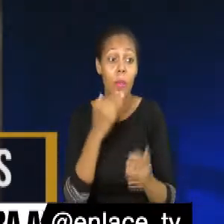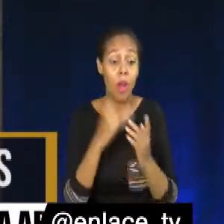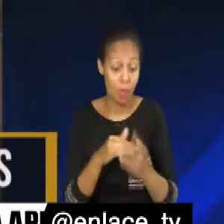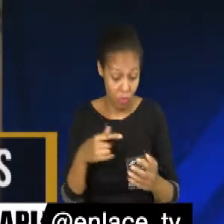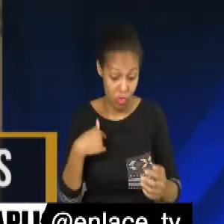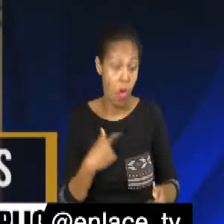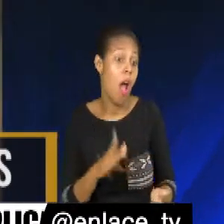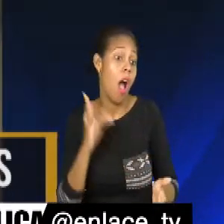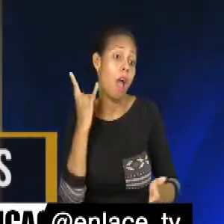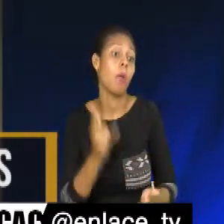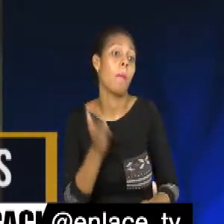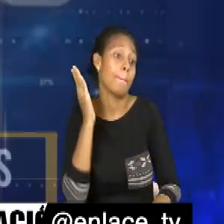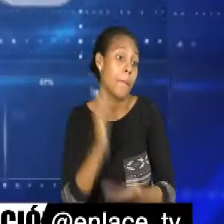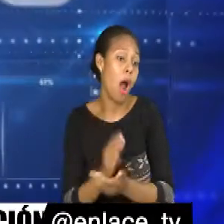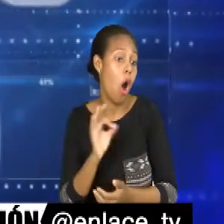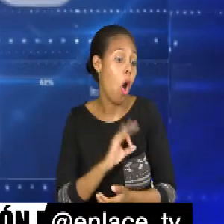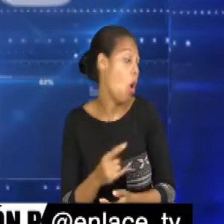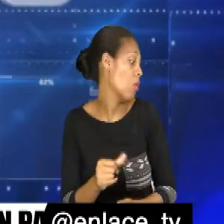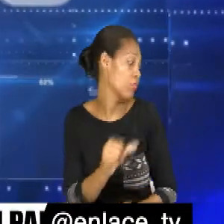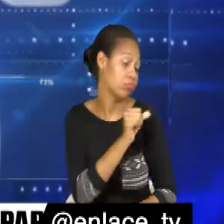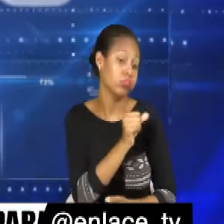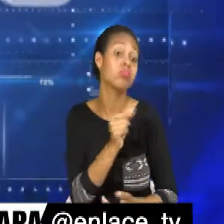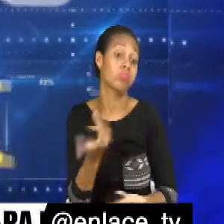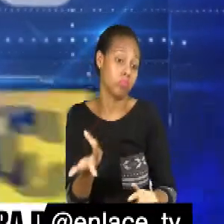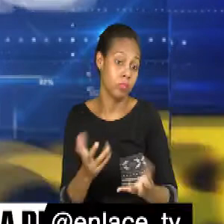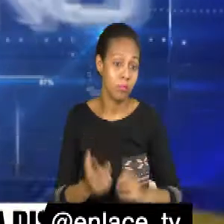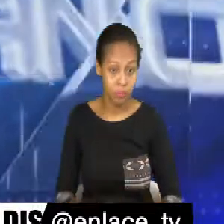de su acrobacia. No hay derecho.